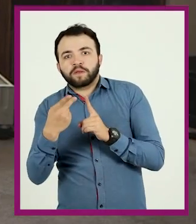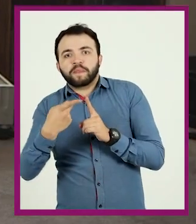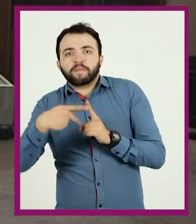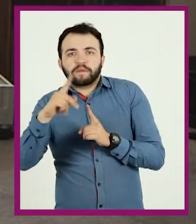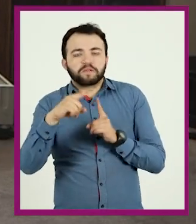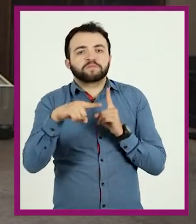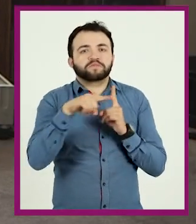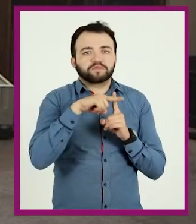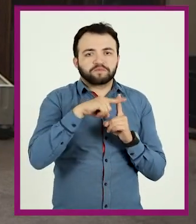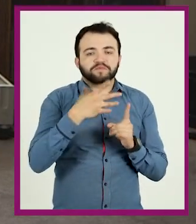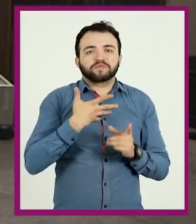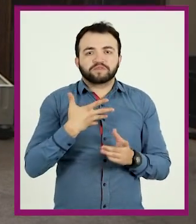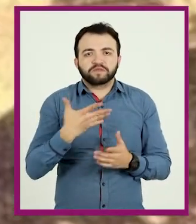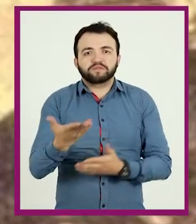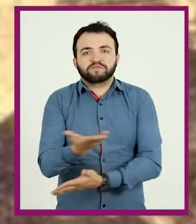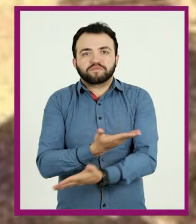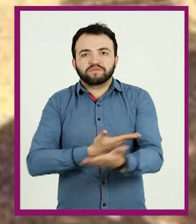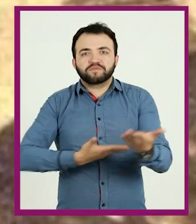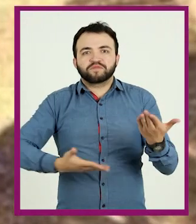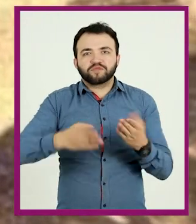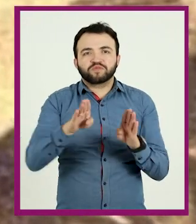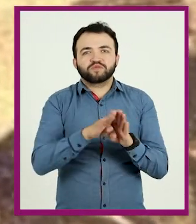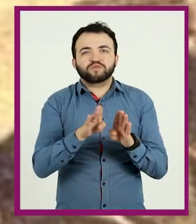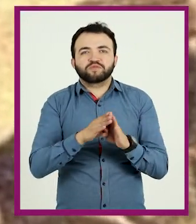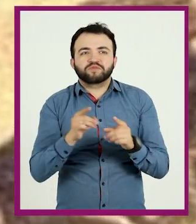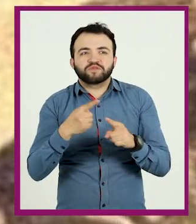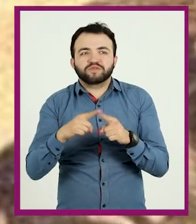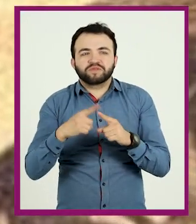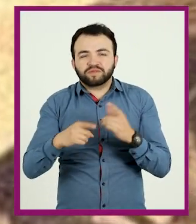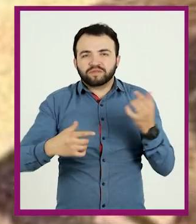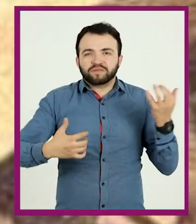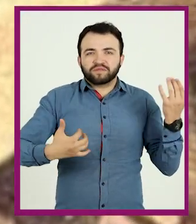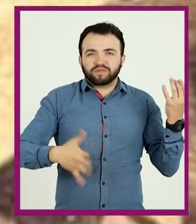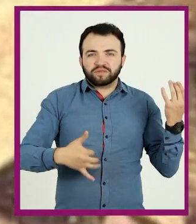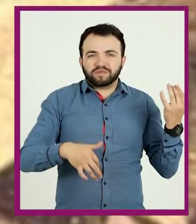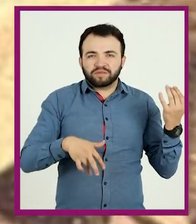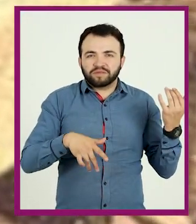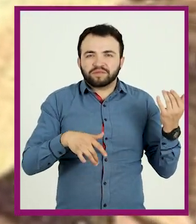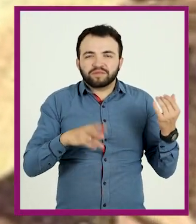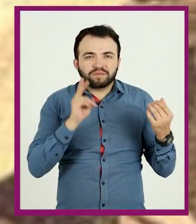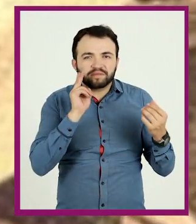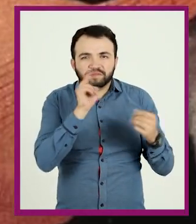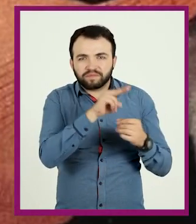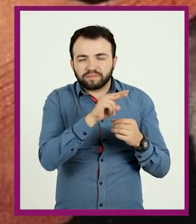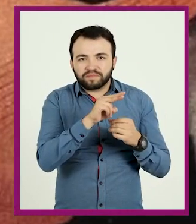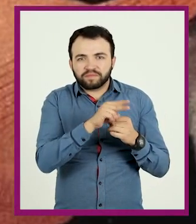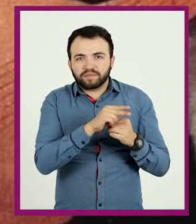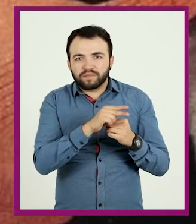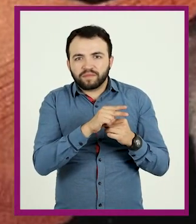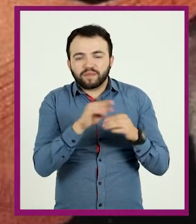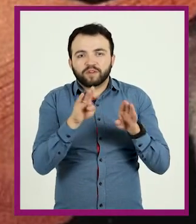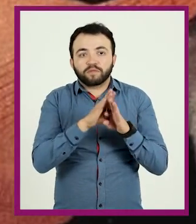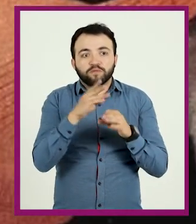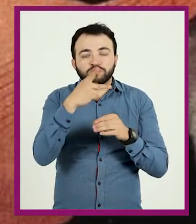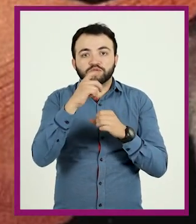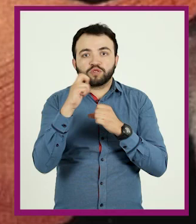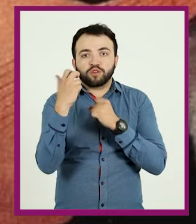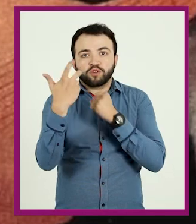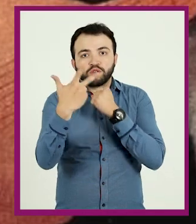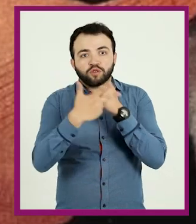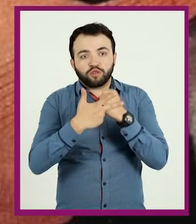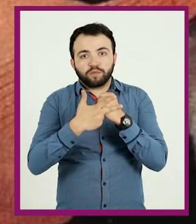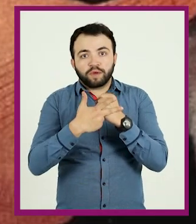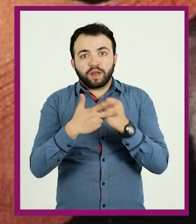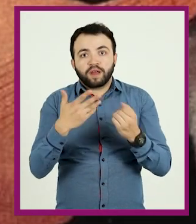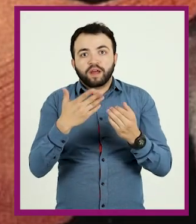por ejemplo, el oud, que es un instrumento árabe, llegó a Europa y se fue transformando y se convirtió en el laúd europeo que después se